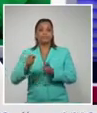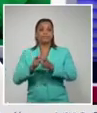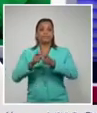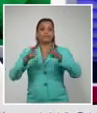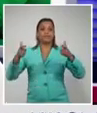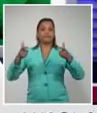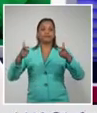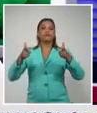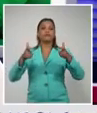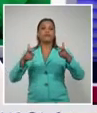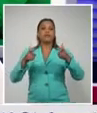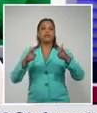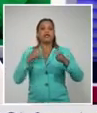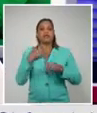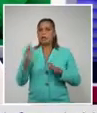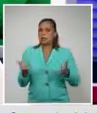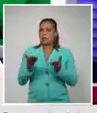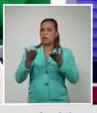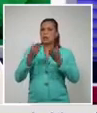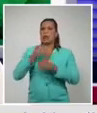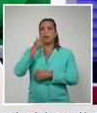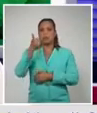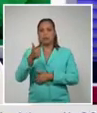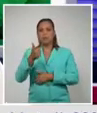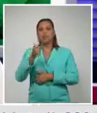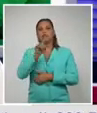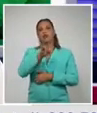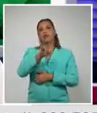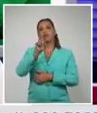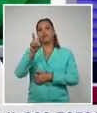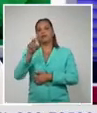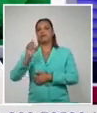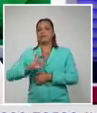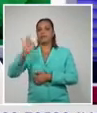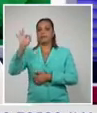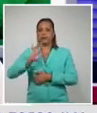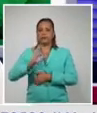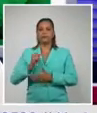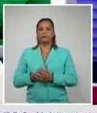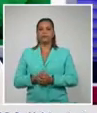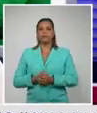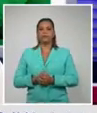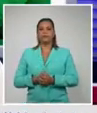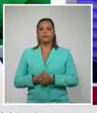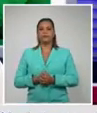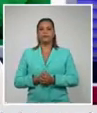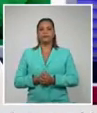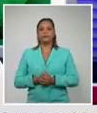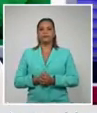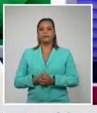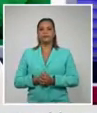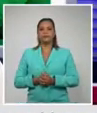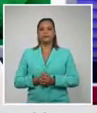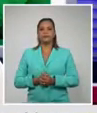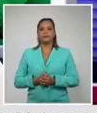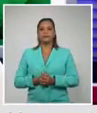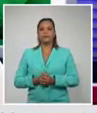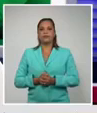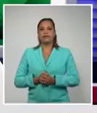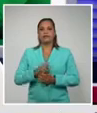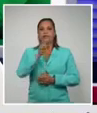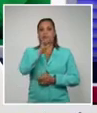y recuperados el 92%. De los 131 pacientes en